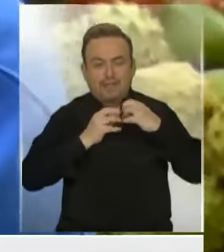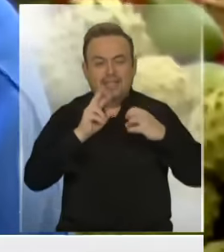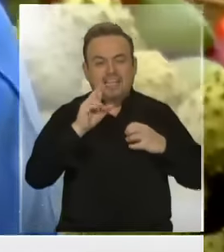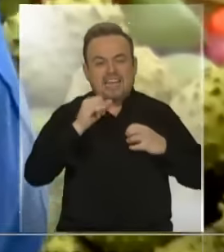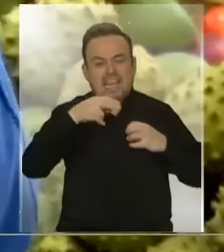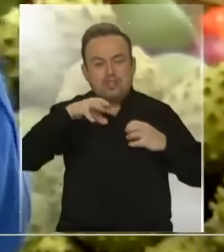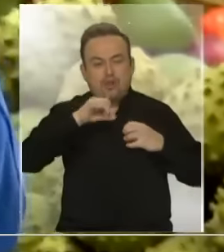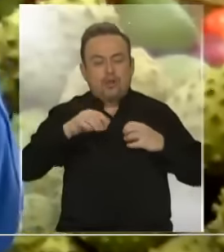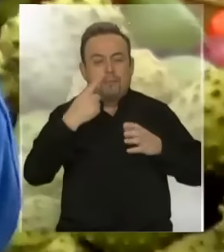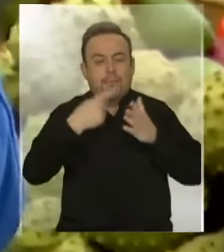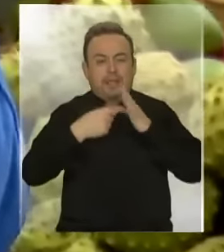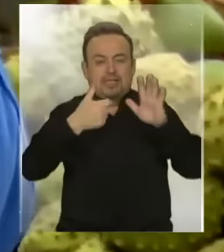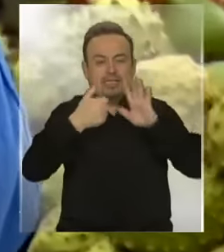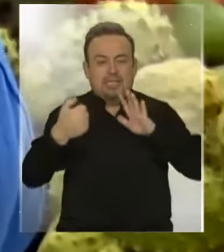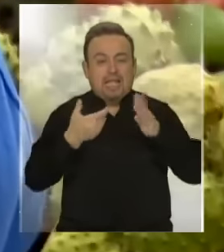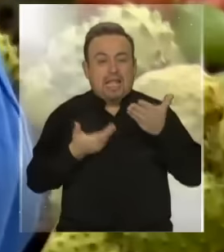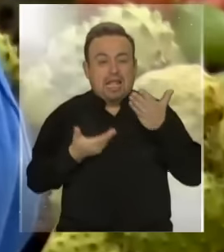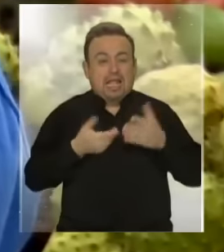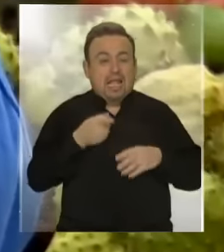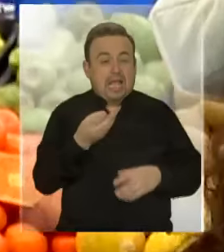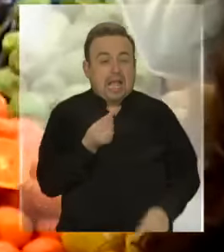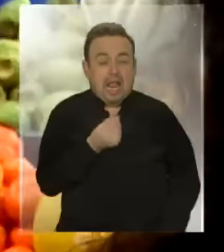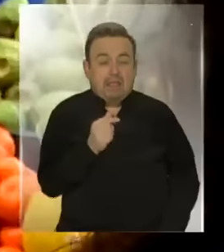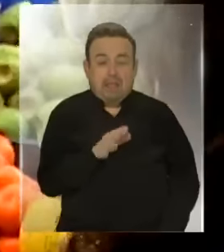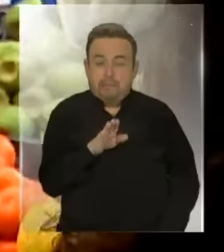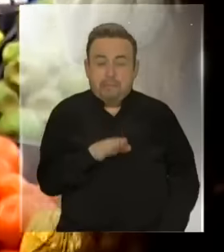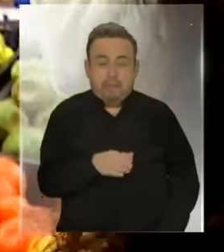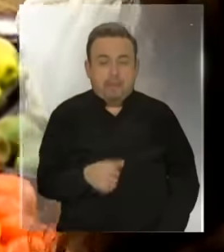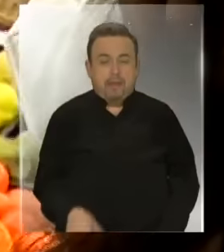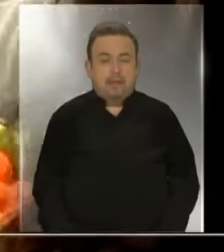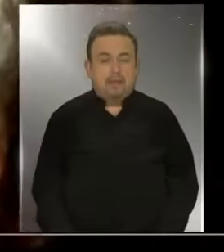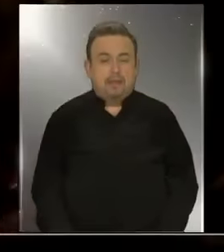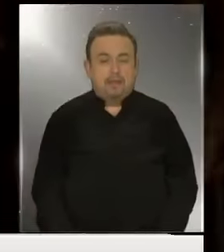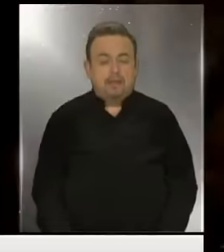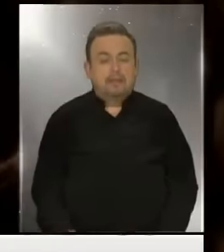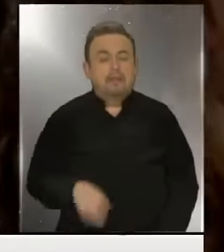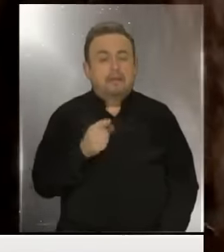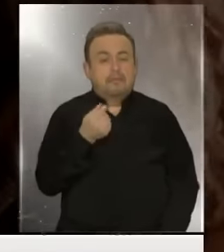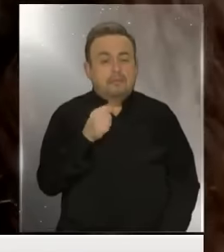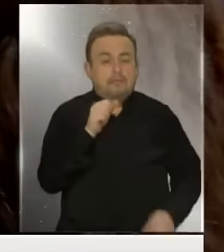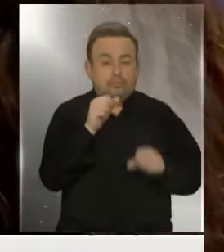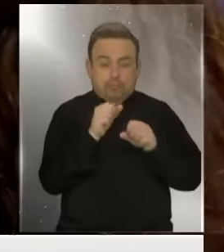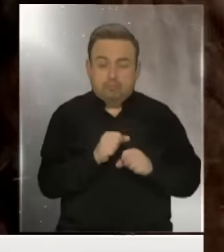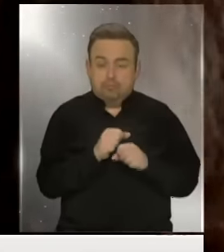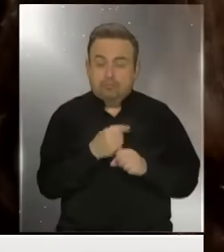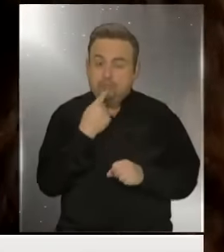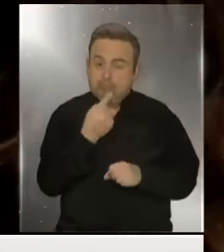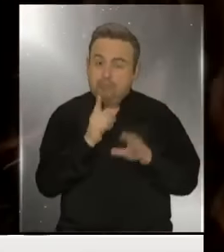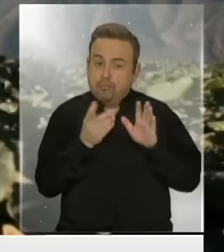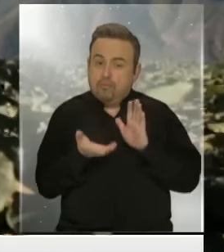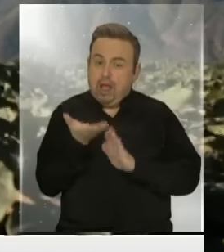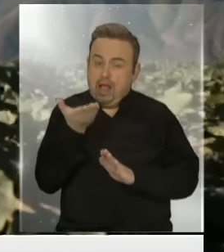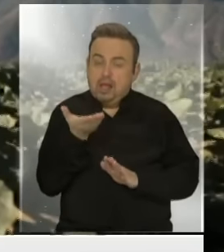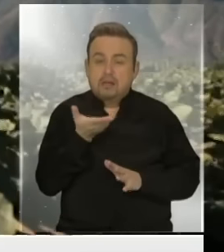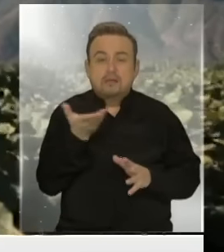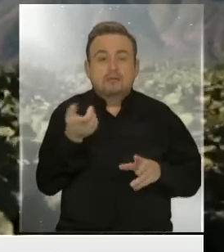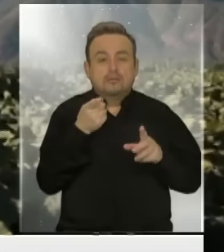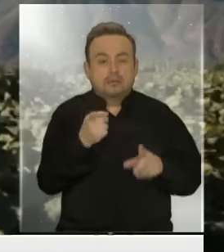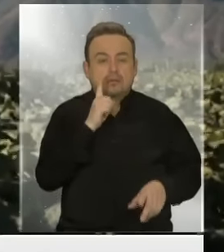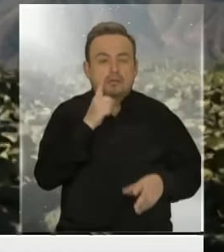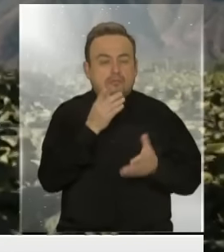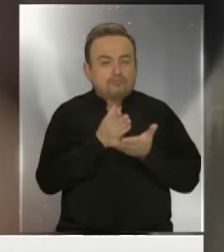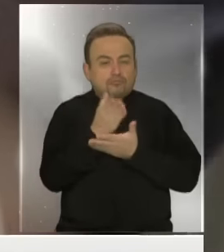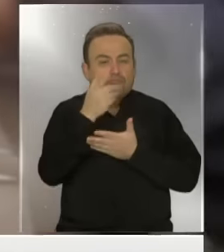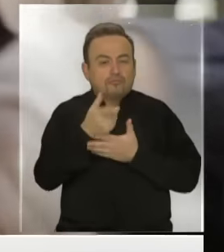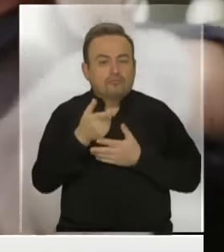vale 1.600 el kilo, pero la calidad es la misma. Un precio que podría considerarse alto, pero que tiene su